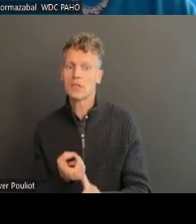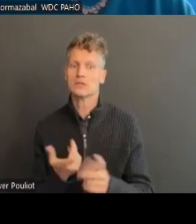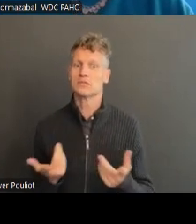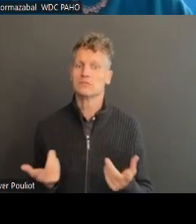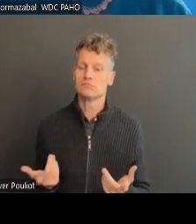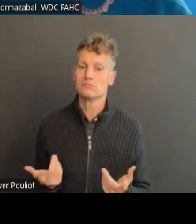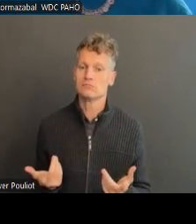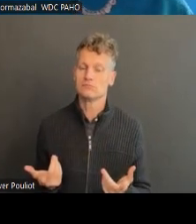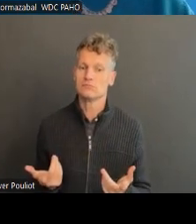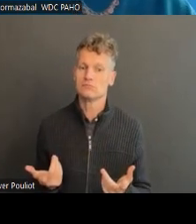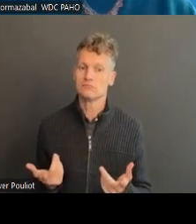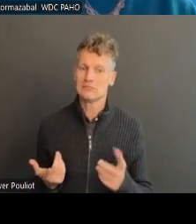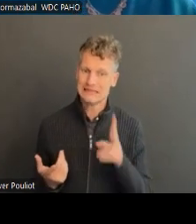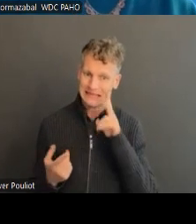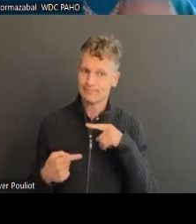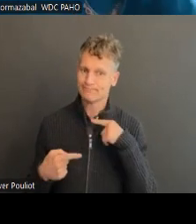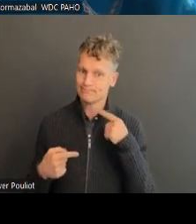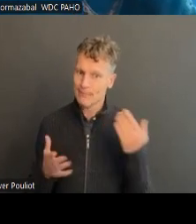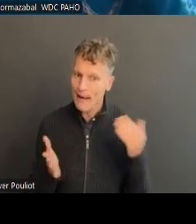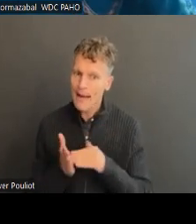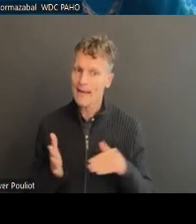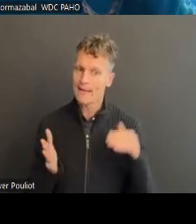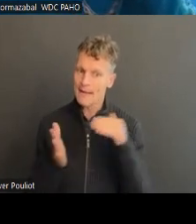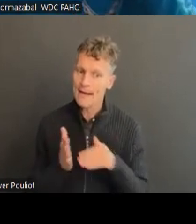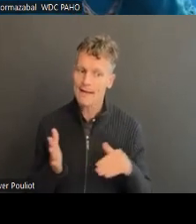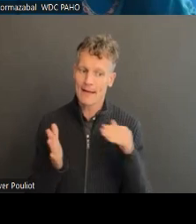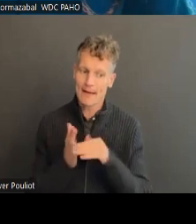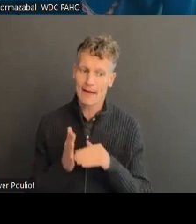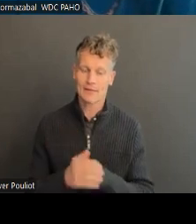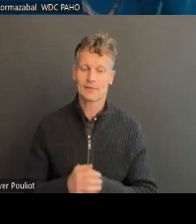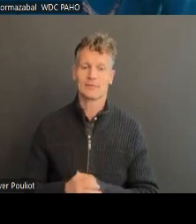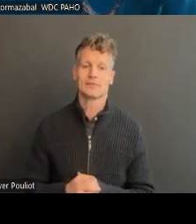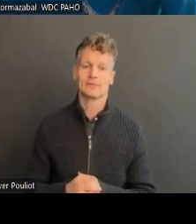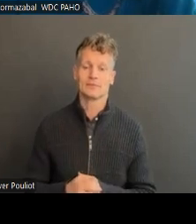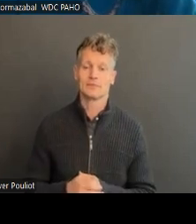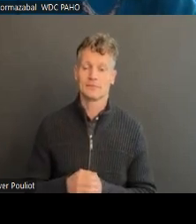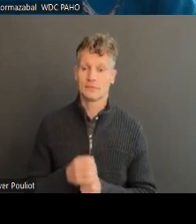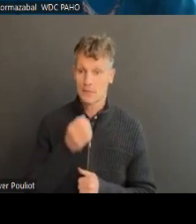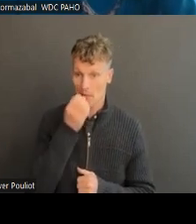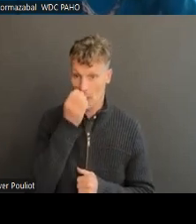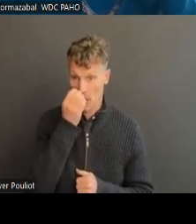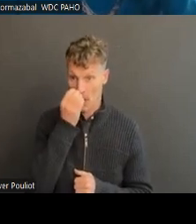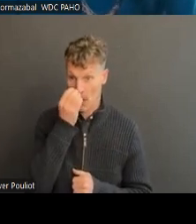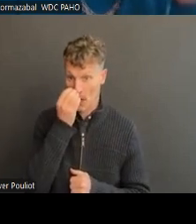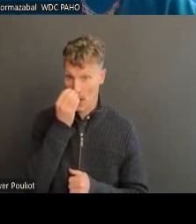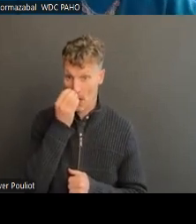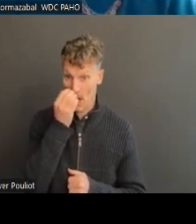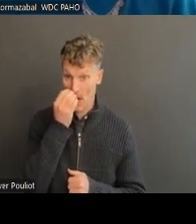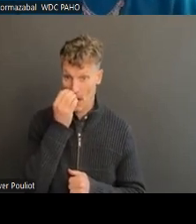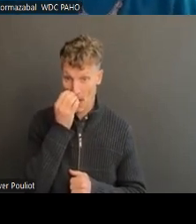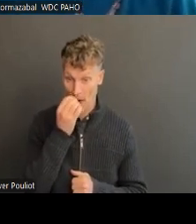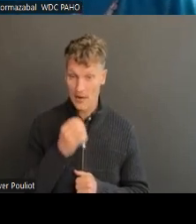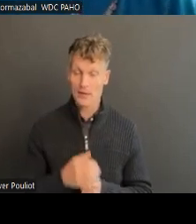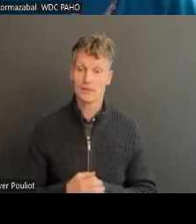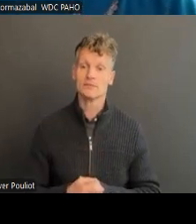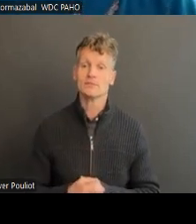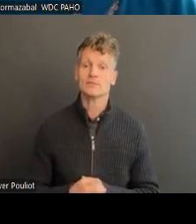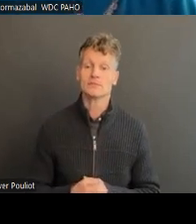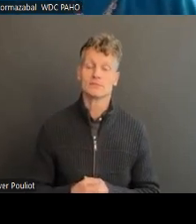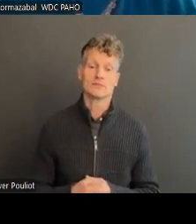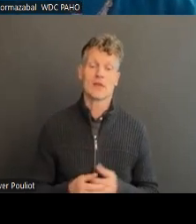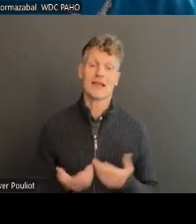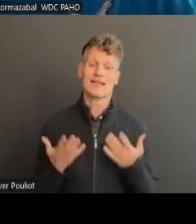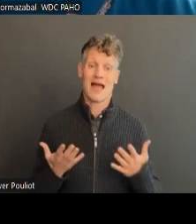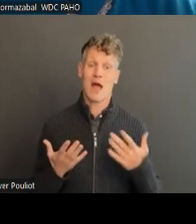¿cierto? Cuando nos referimos a aquello, estamos planteando determinantes sociales de la salud. Esas condiciones que hacen